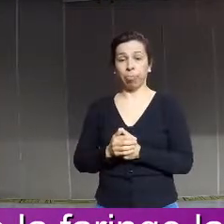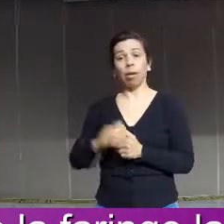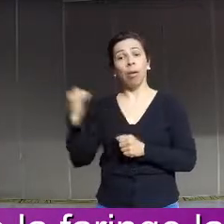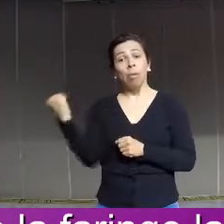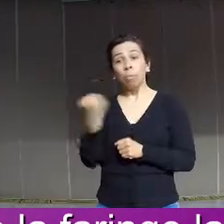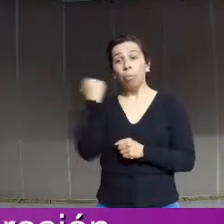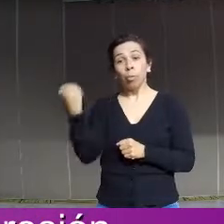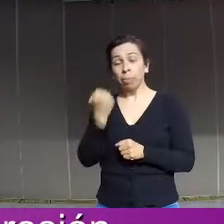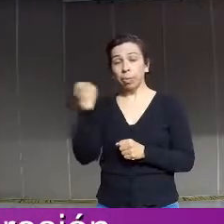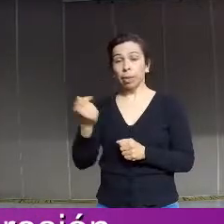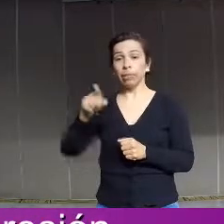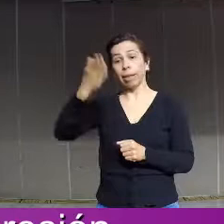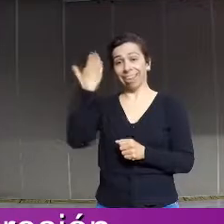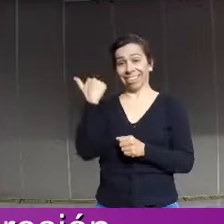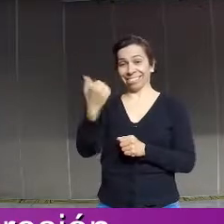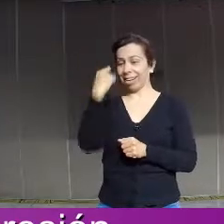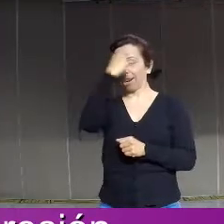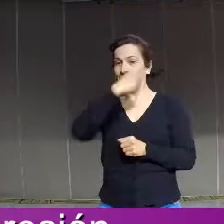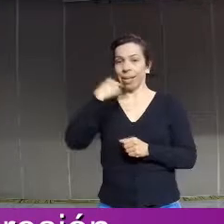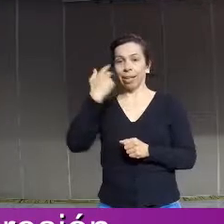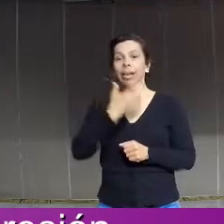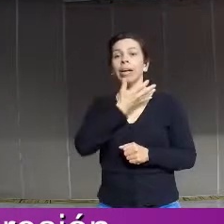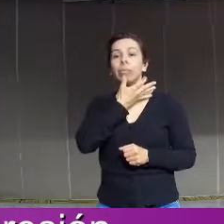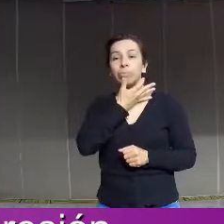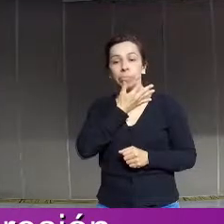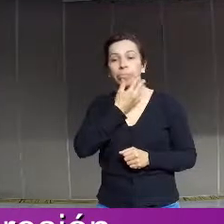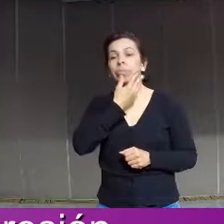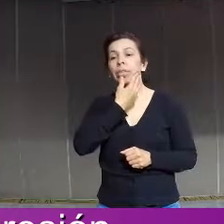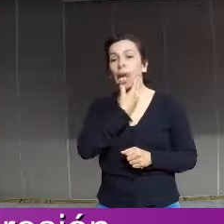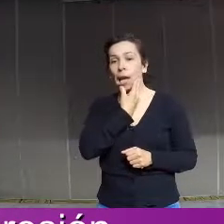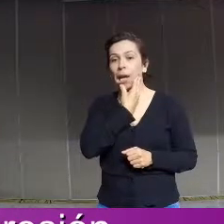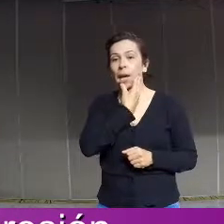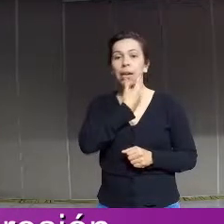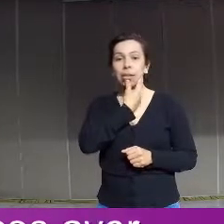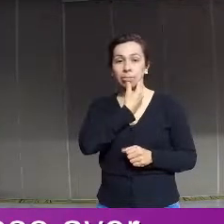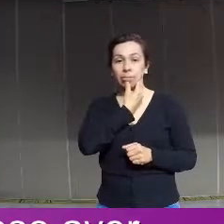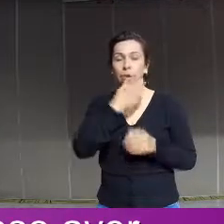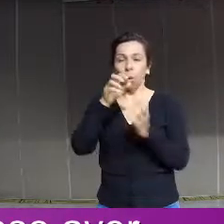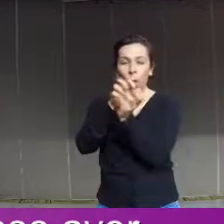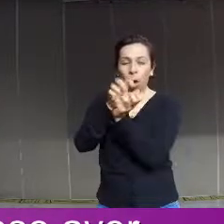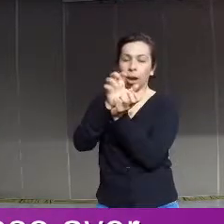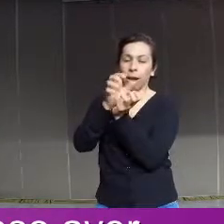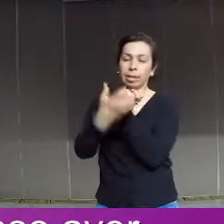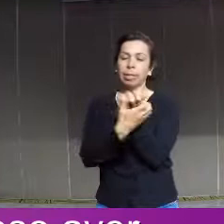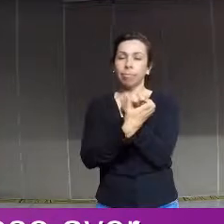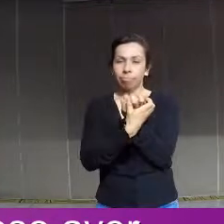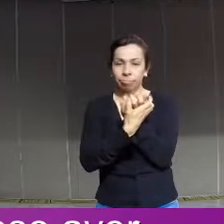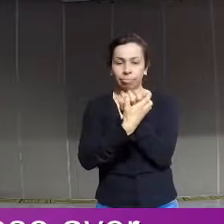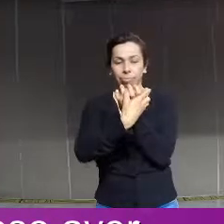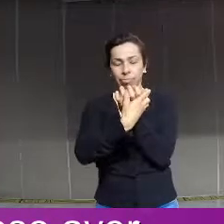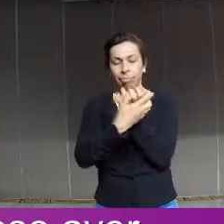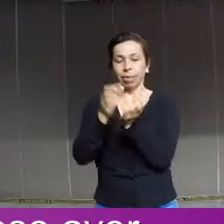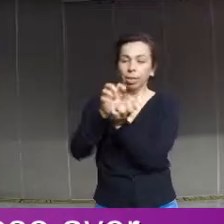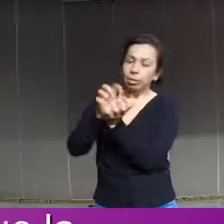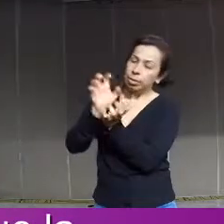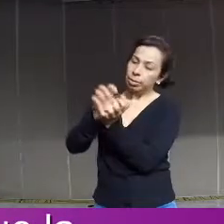la maniobra frontal que utilizábamos para el cierre labial, sí, acuérdense que la primer válvula es la que permite la